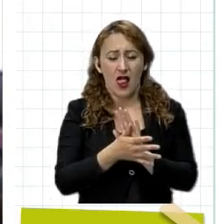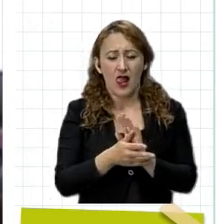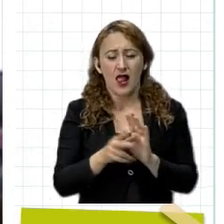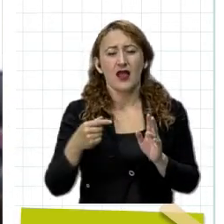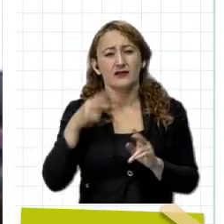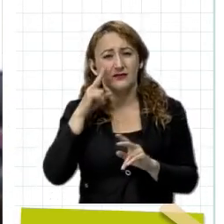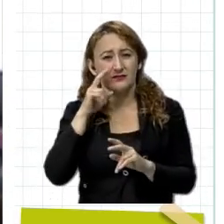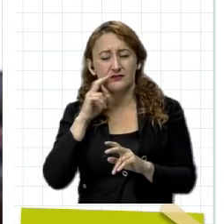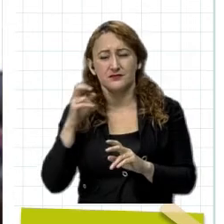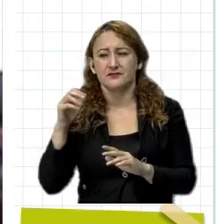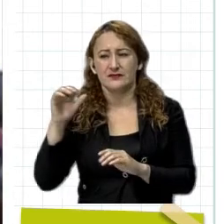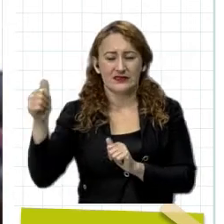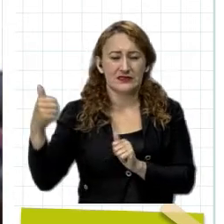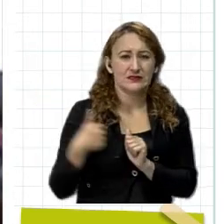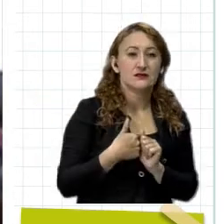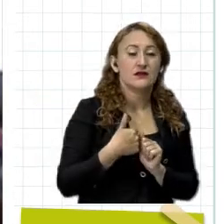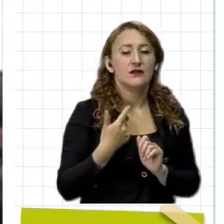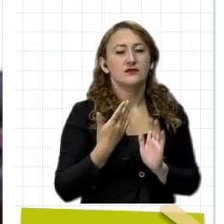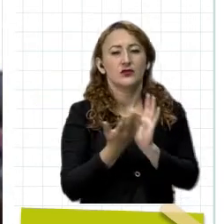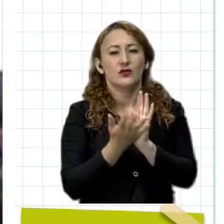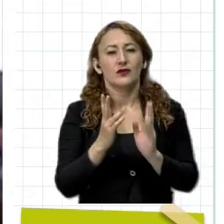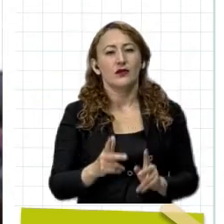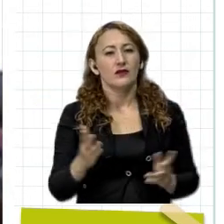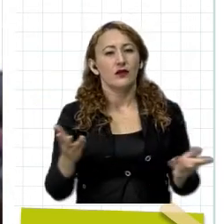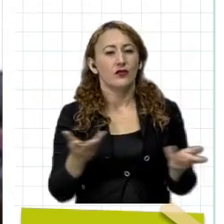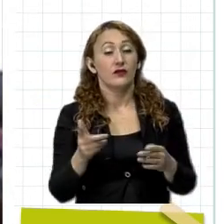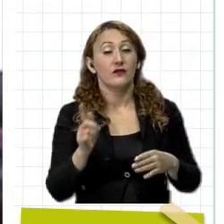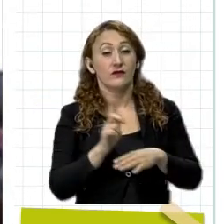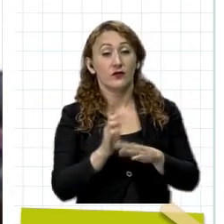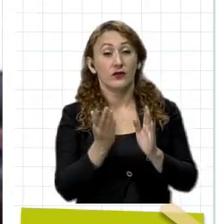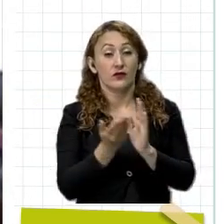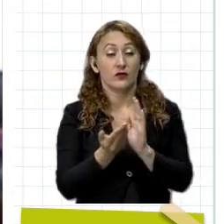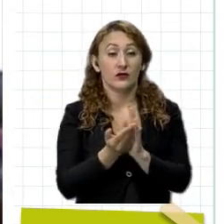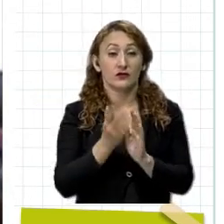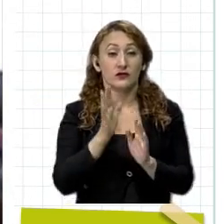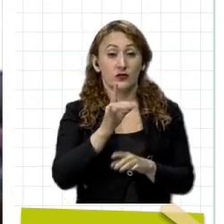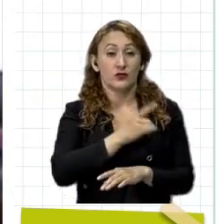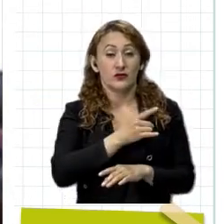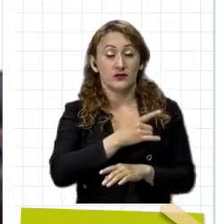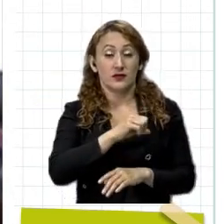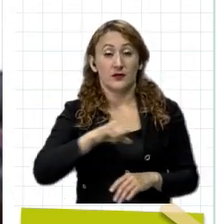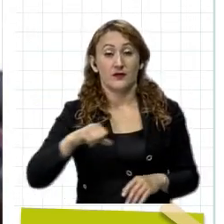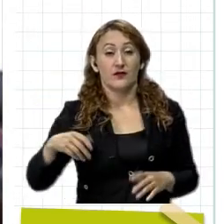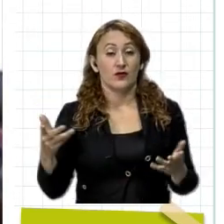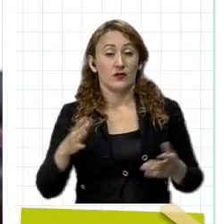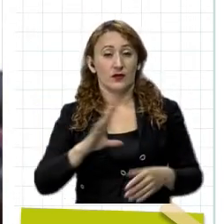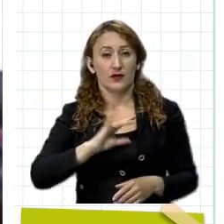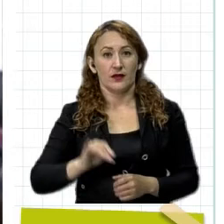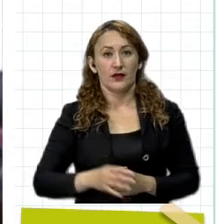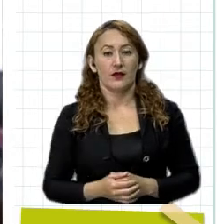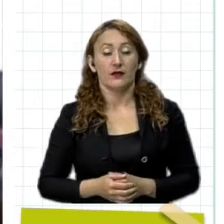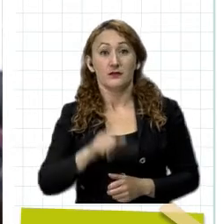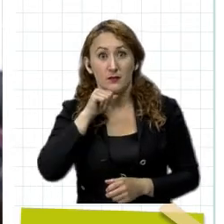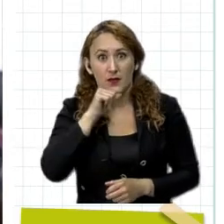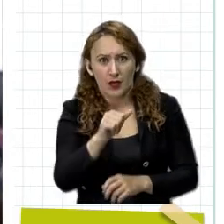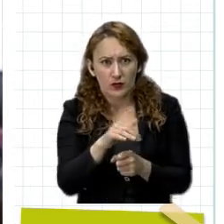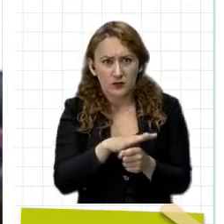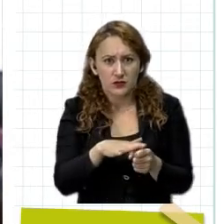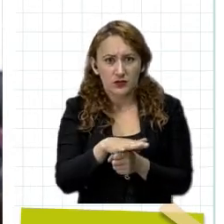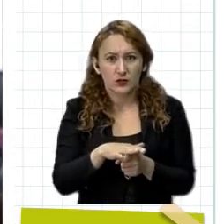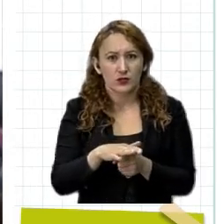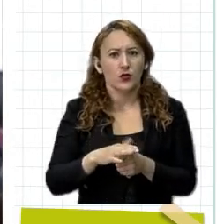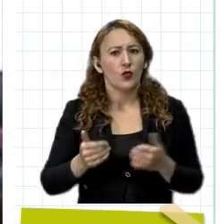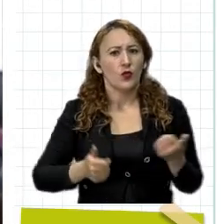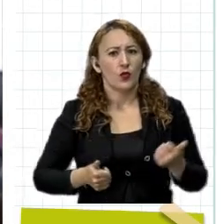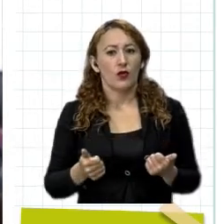años 1993 en la Facultad de Educación de una universidad privada en Cali. Lo más triste de la situación para ella